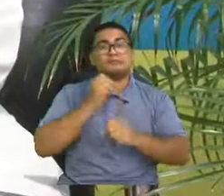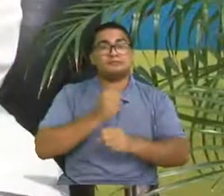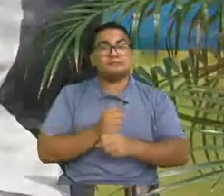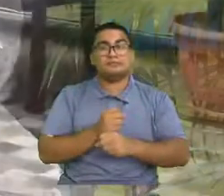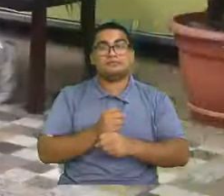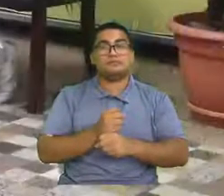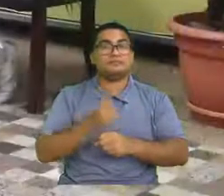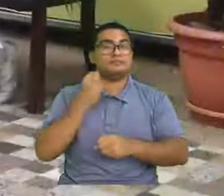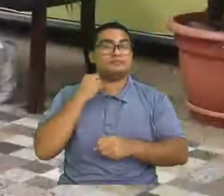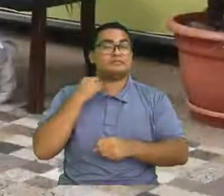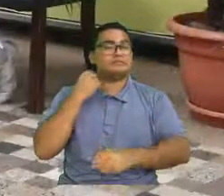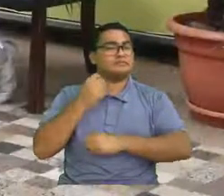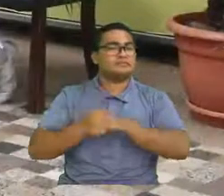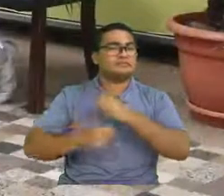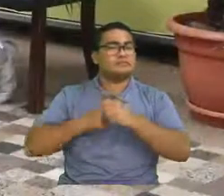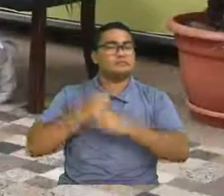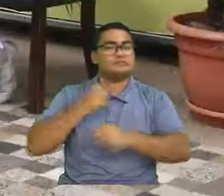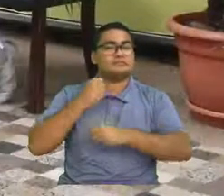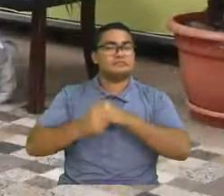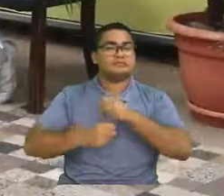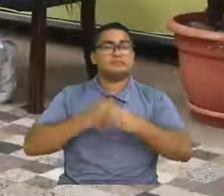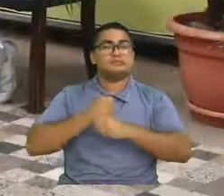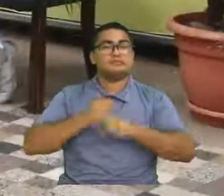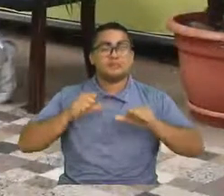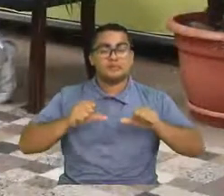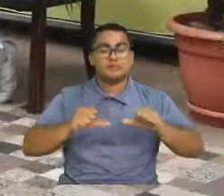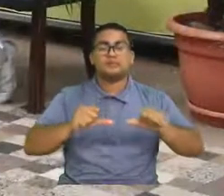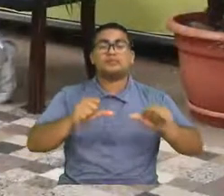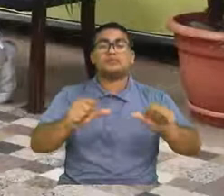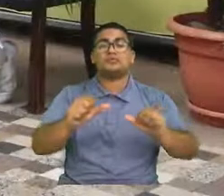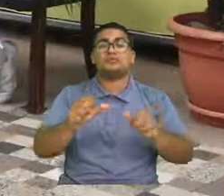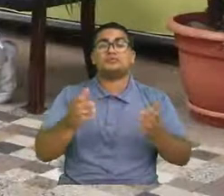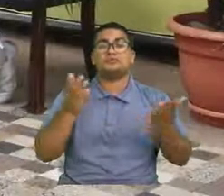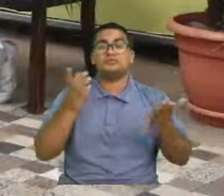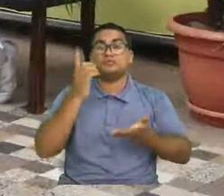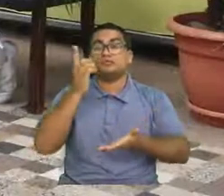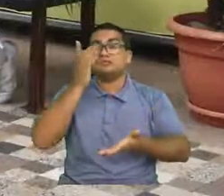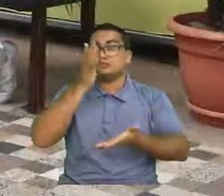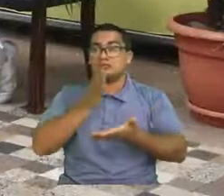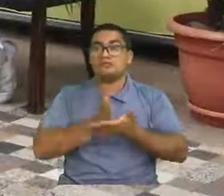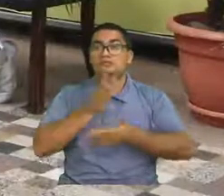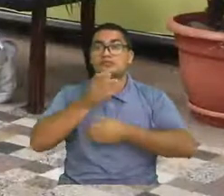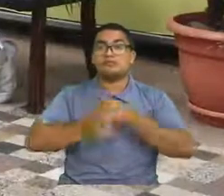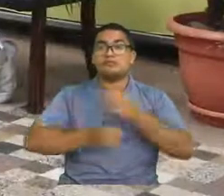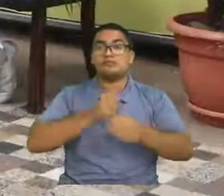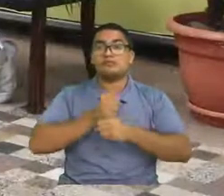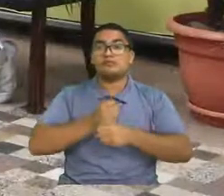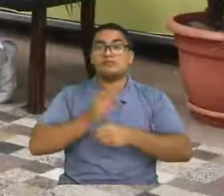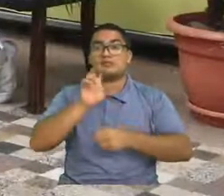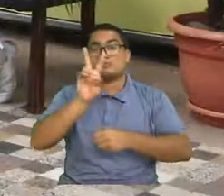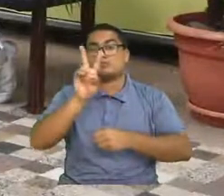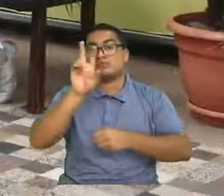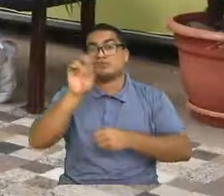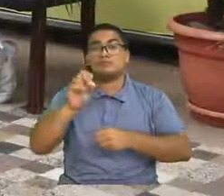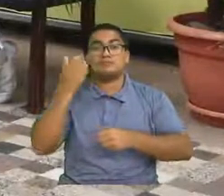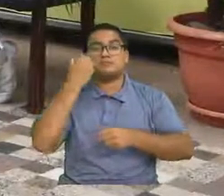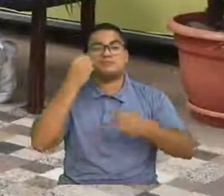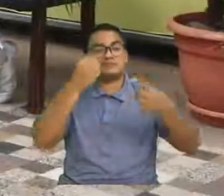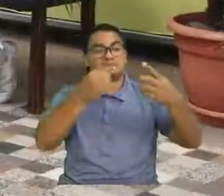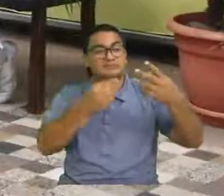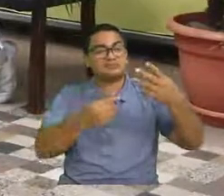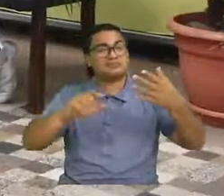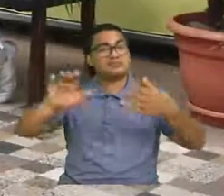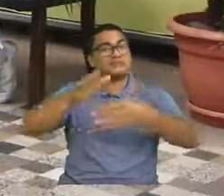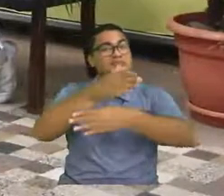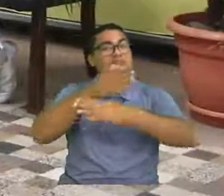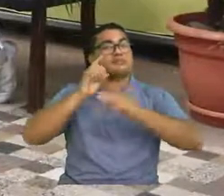Siempre. Toditos los años, sí. Eso. Una vez al año se realiza contra más de 20 enfermedades y una vez al año